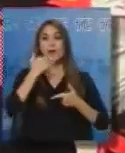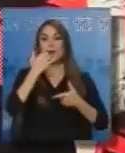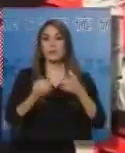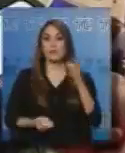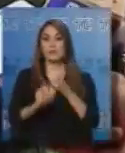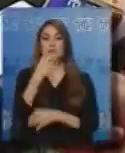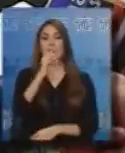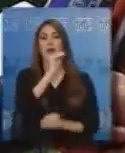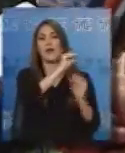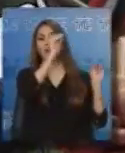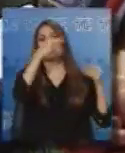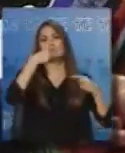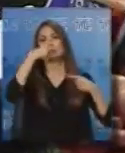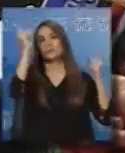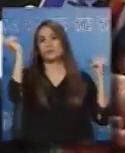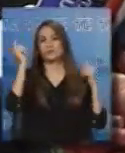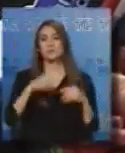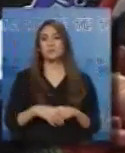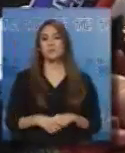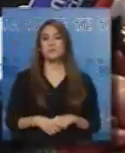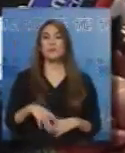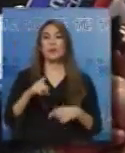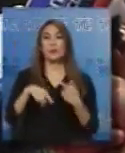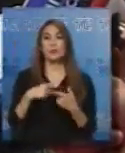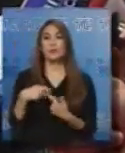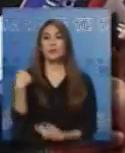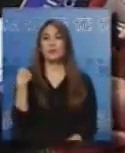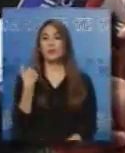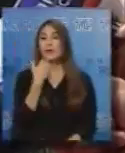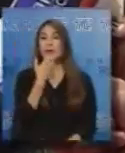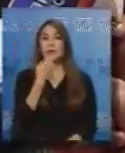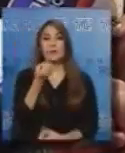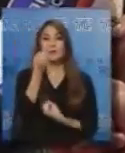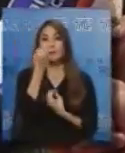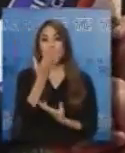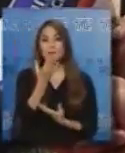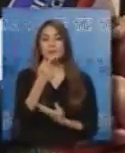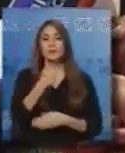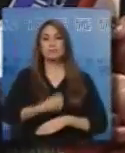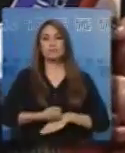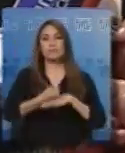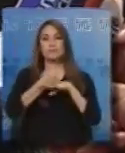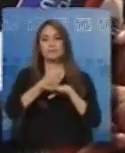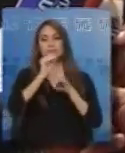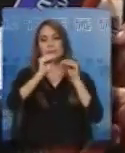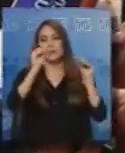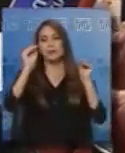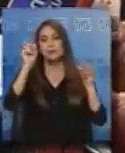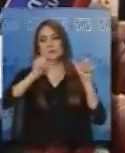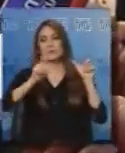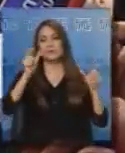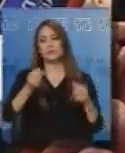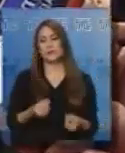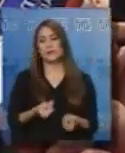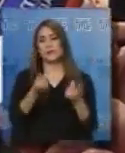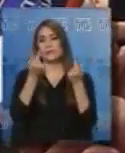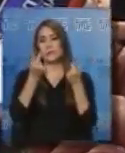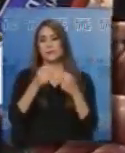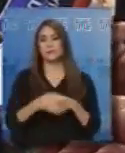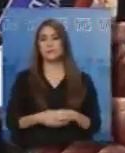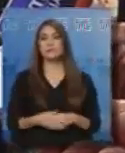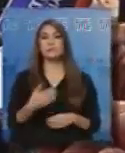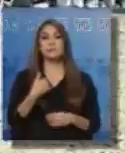cercanías del Coloso. La información que nosotros tengamos la vamos a canalizar a las autoridades, a la población, y vamos a medir